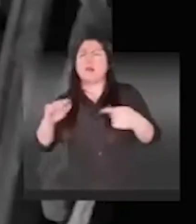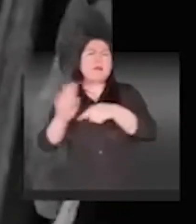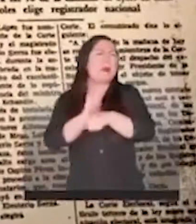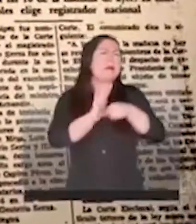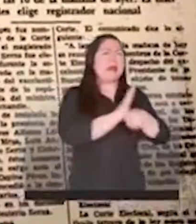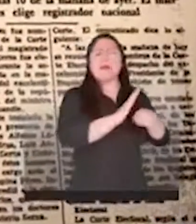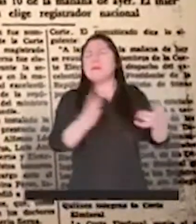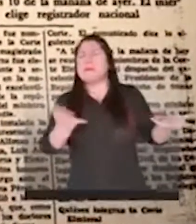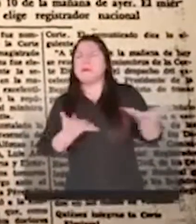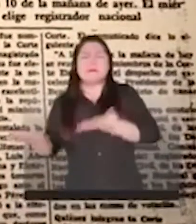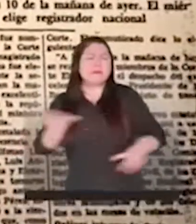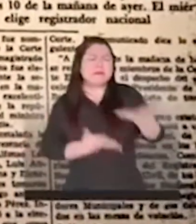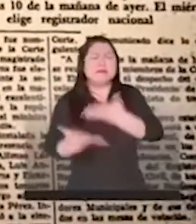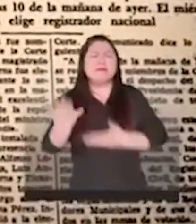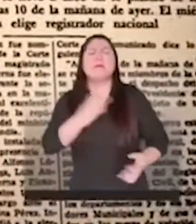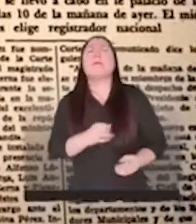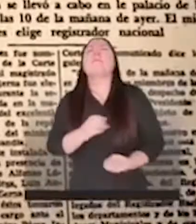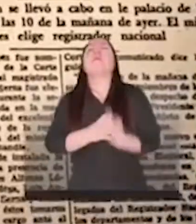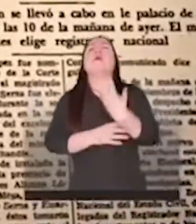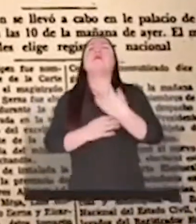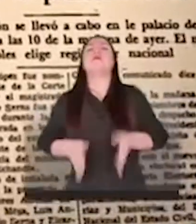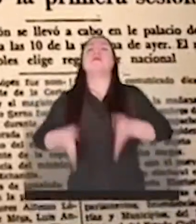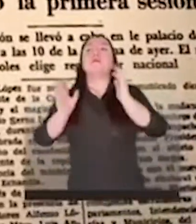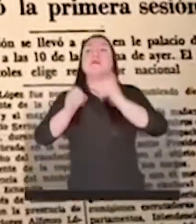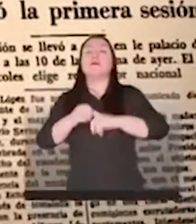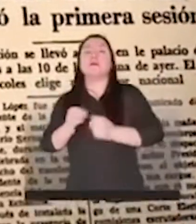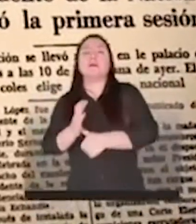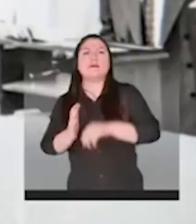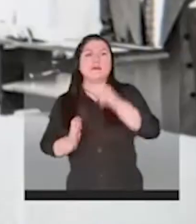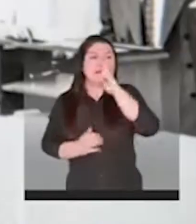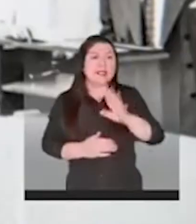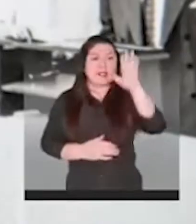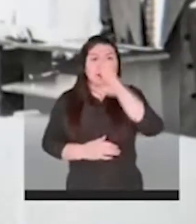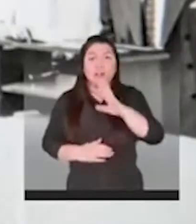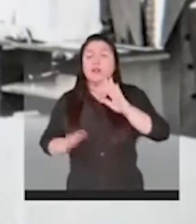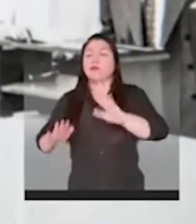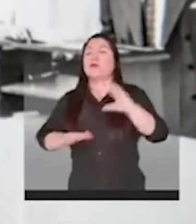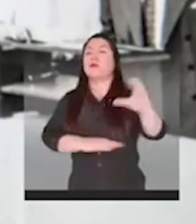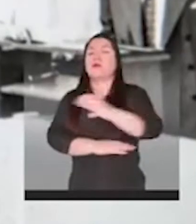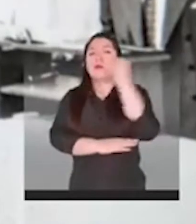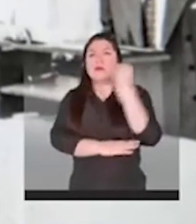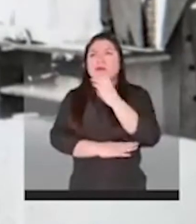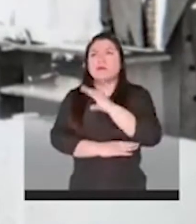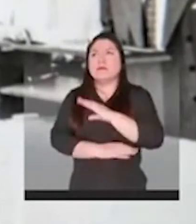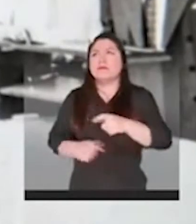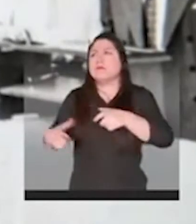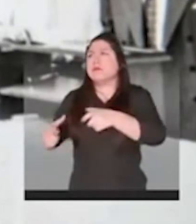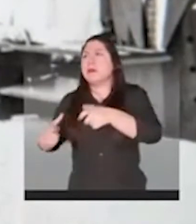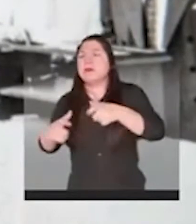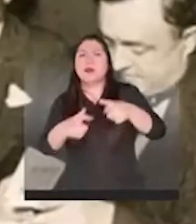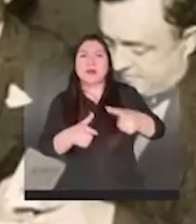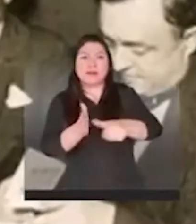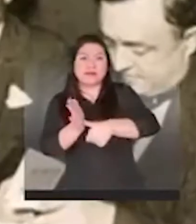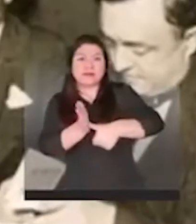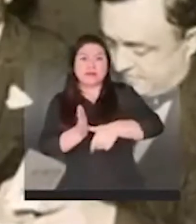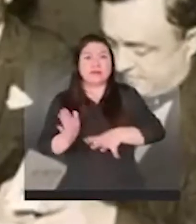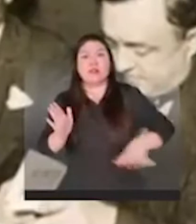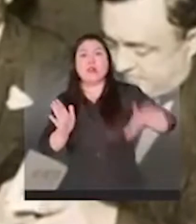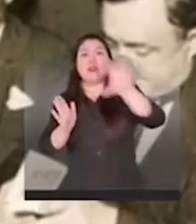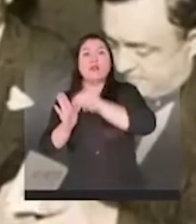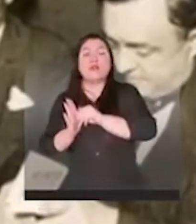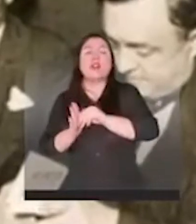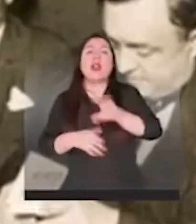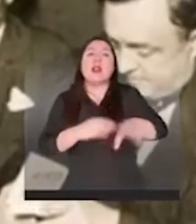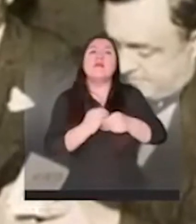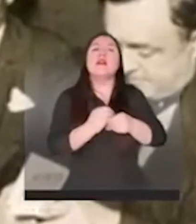política, decidieron crear la Registraduría Nacional del Estado Civil para identificar a cada ciudadano y para organizar con